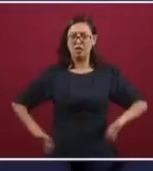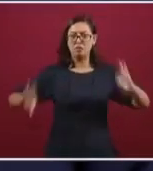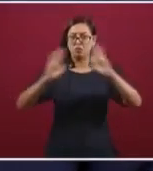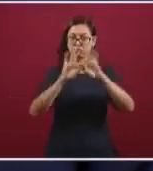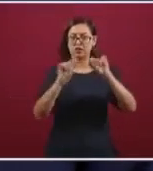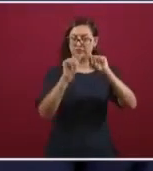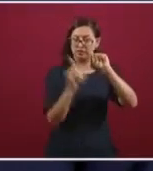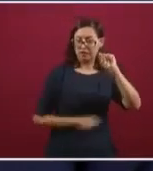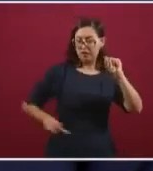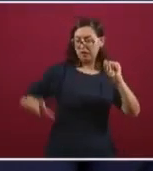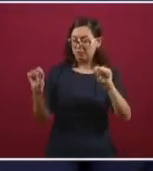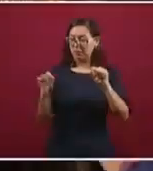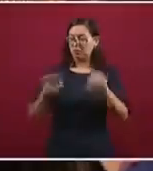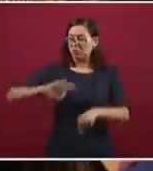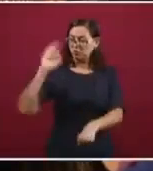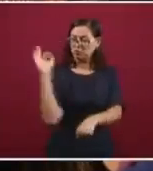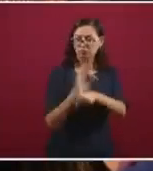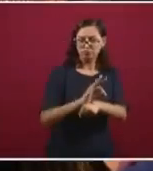la seguridad del Estado,